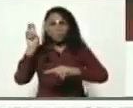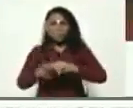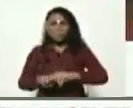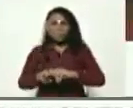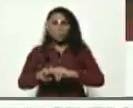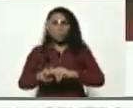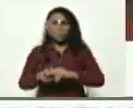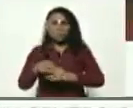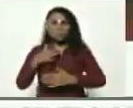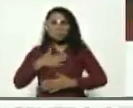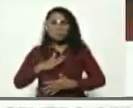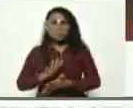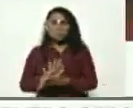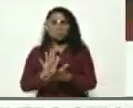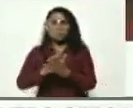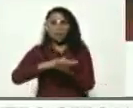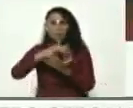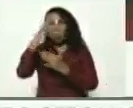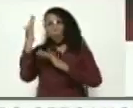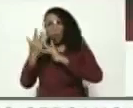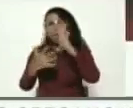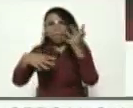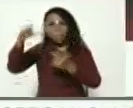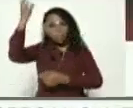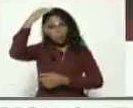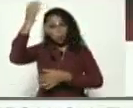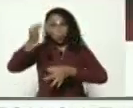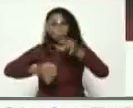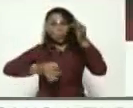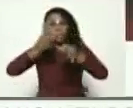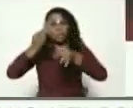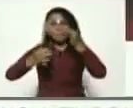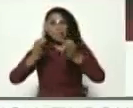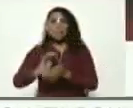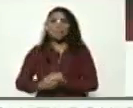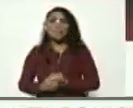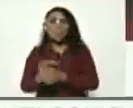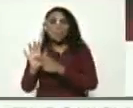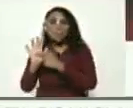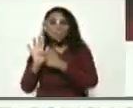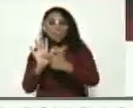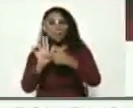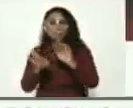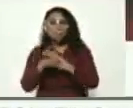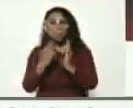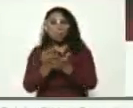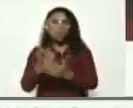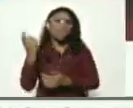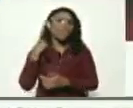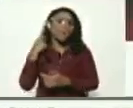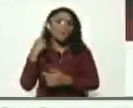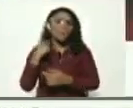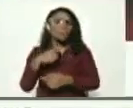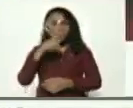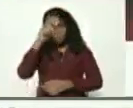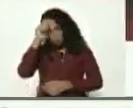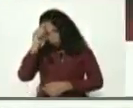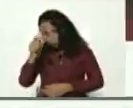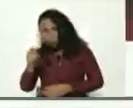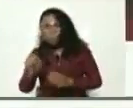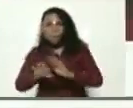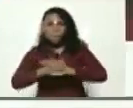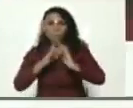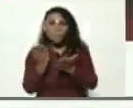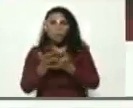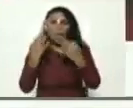trono de la gloria, coronada por la justicia, mostrarle al mundo antiguo la majestad del mundo